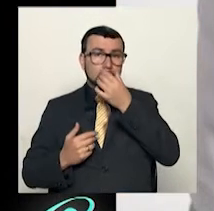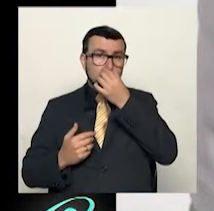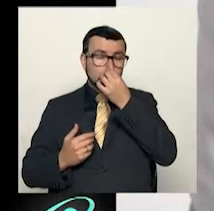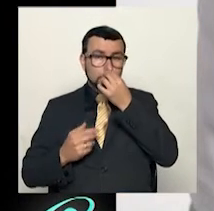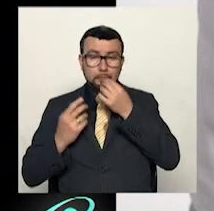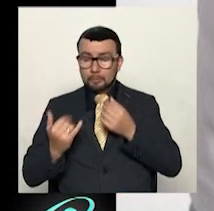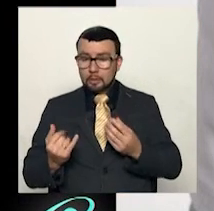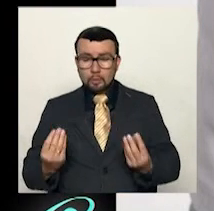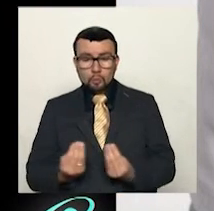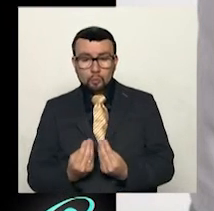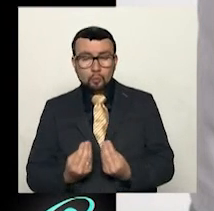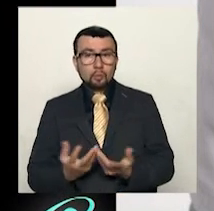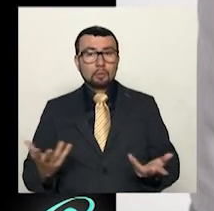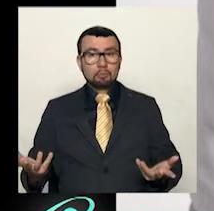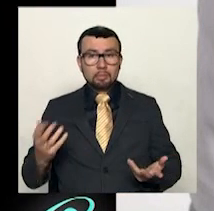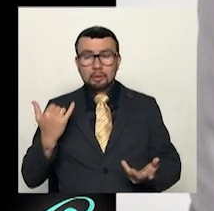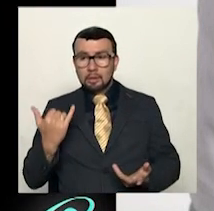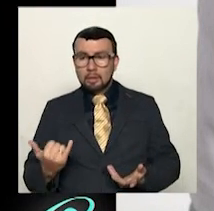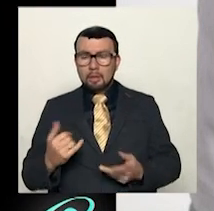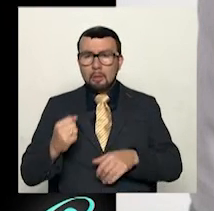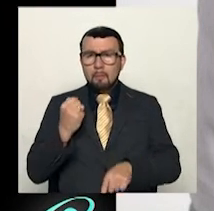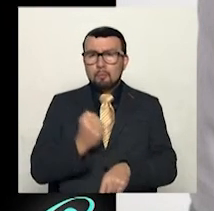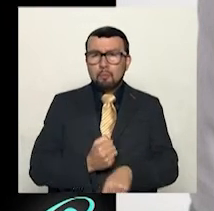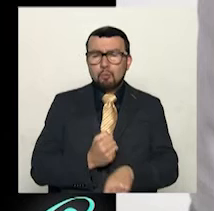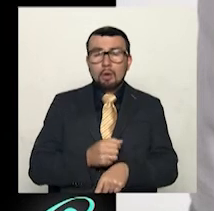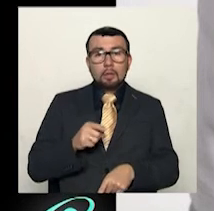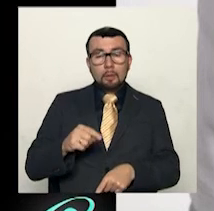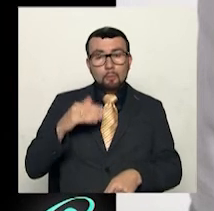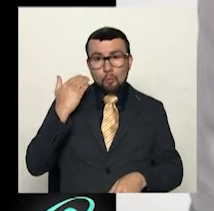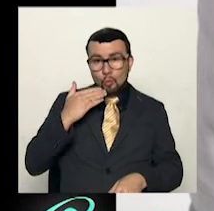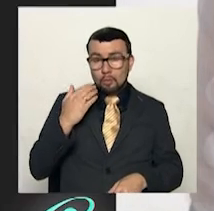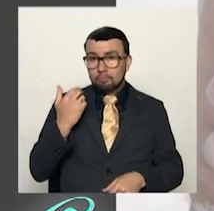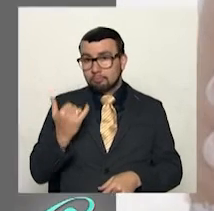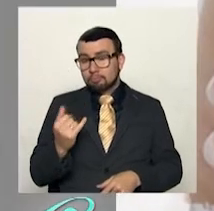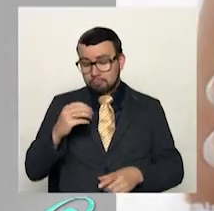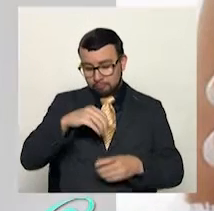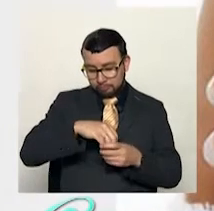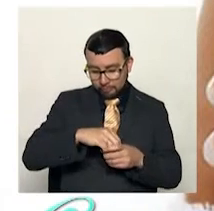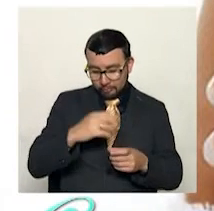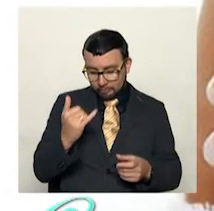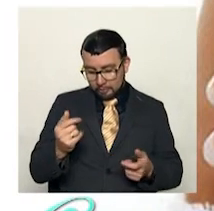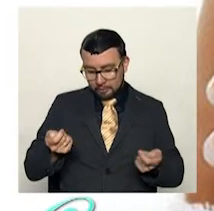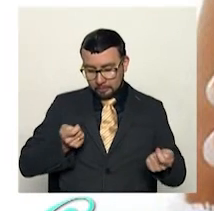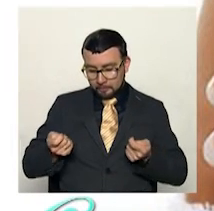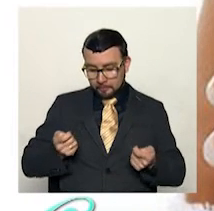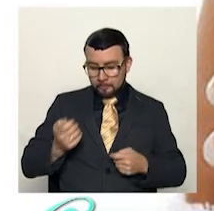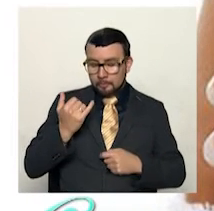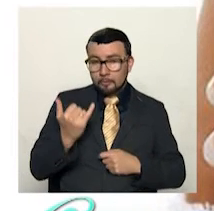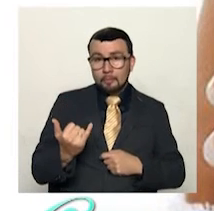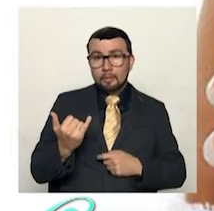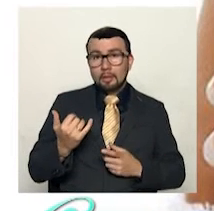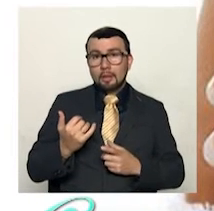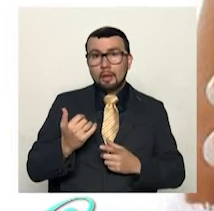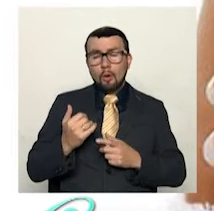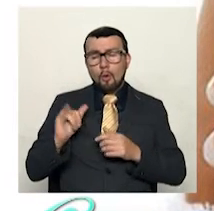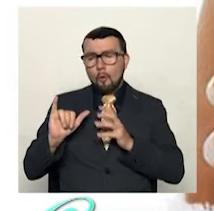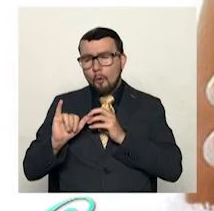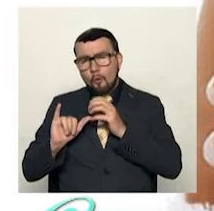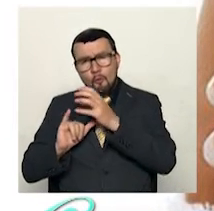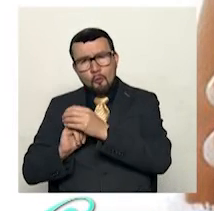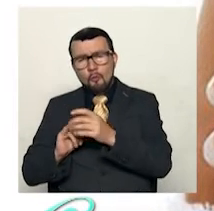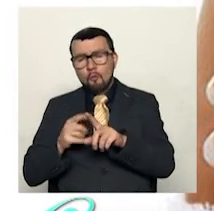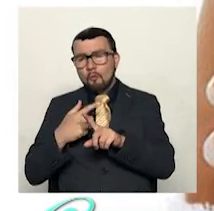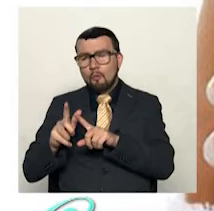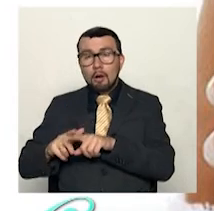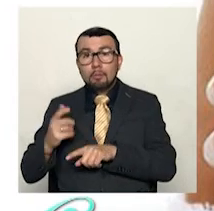parte genital, la próstata. En las mujeres la parte uterina, la parte de los ovarios, que todo esto puede estar dando